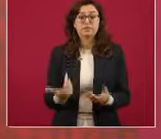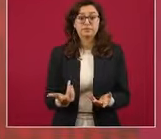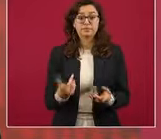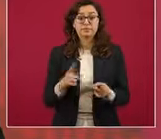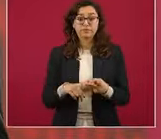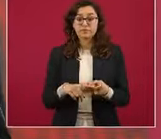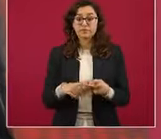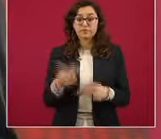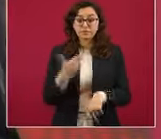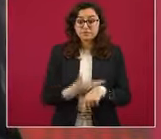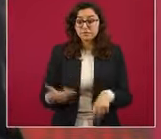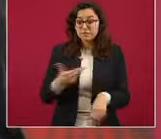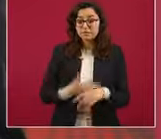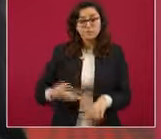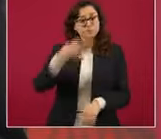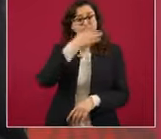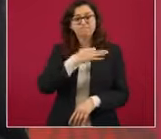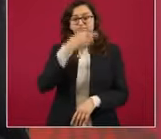realizar fiestas,